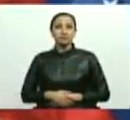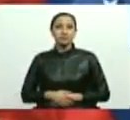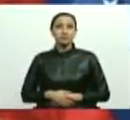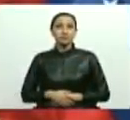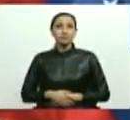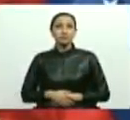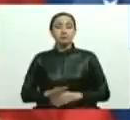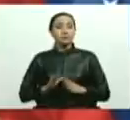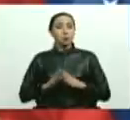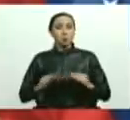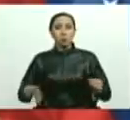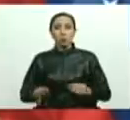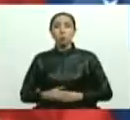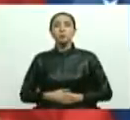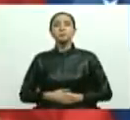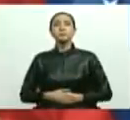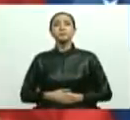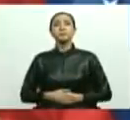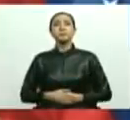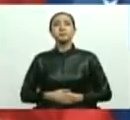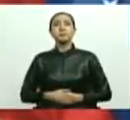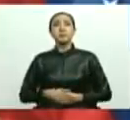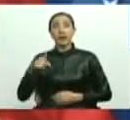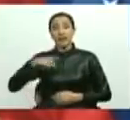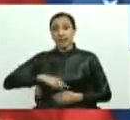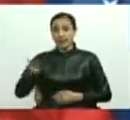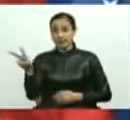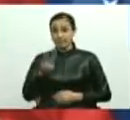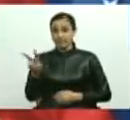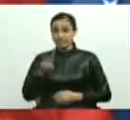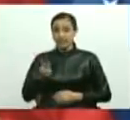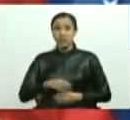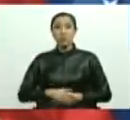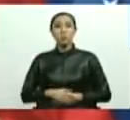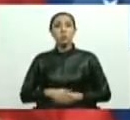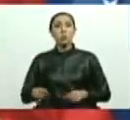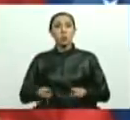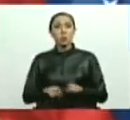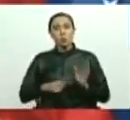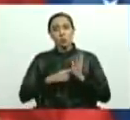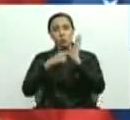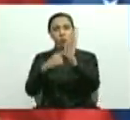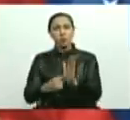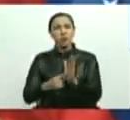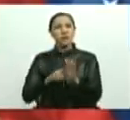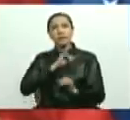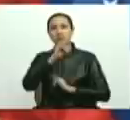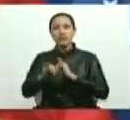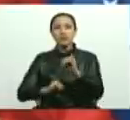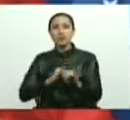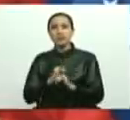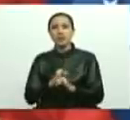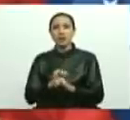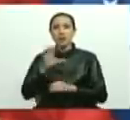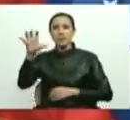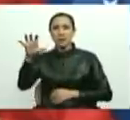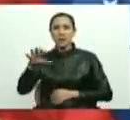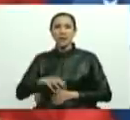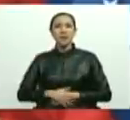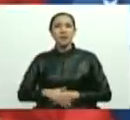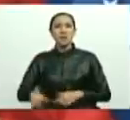Todo ello obviamente con la finalidad de que Venezuela sea catalogada a nivel internacional como un Estado promotor del